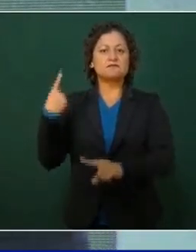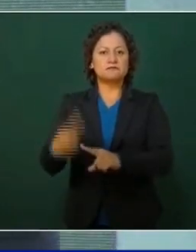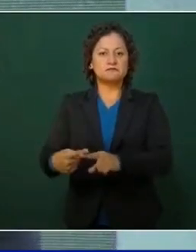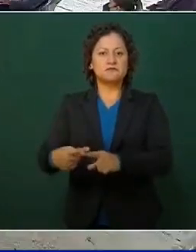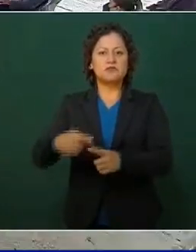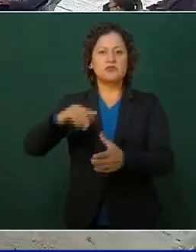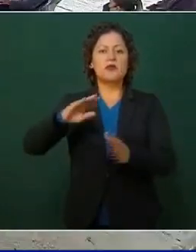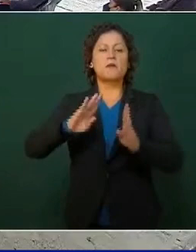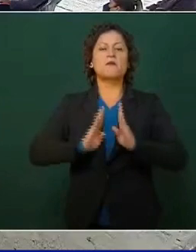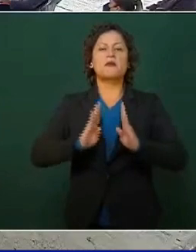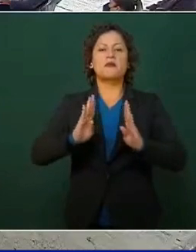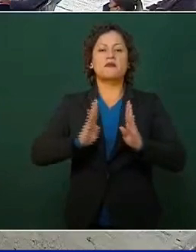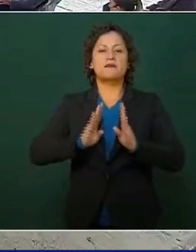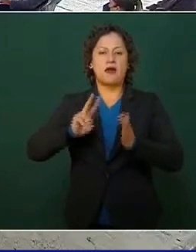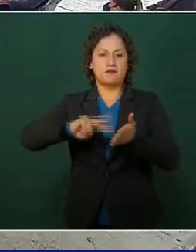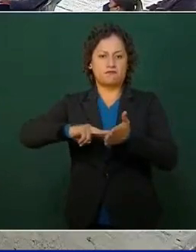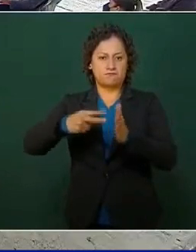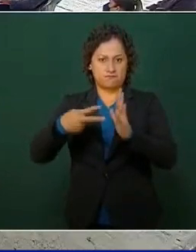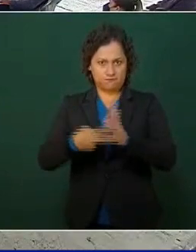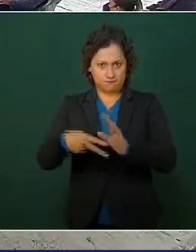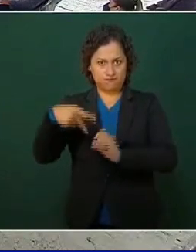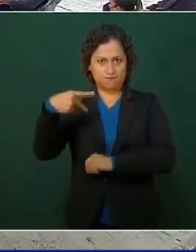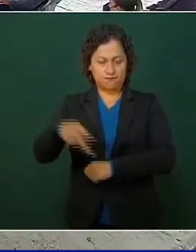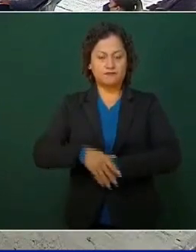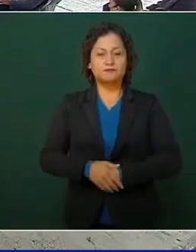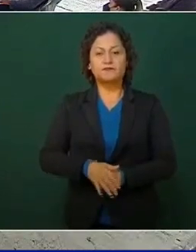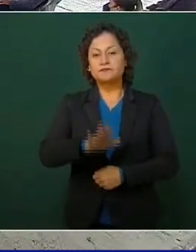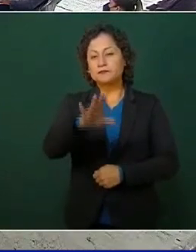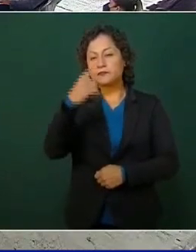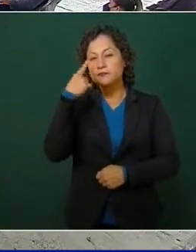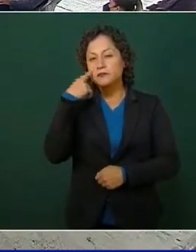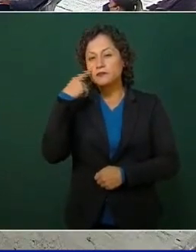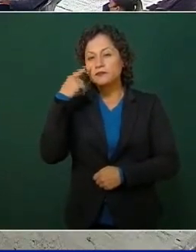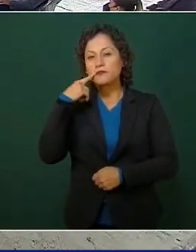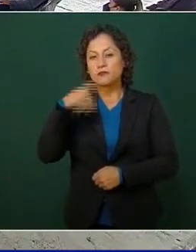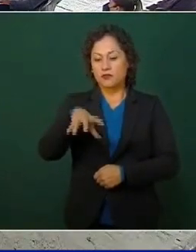un cuartel para la Guardia Nacional.